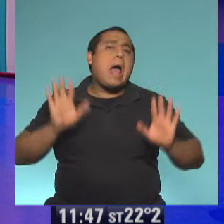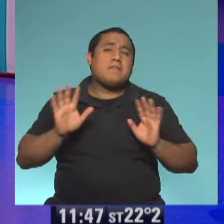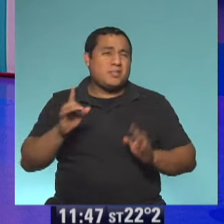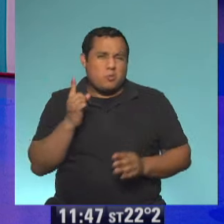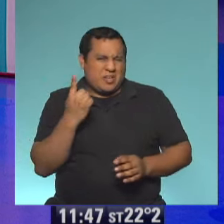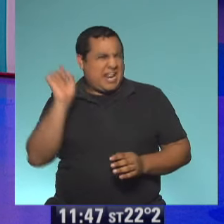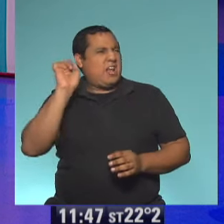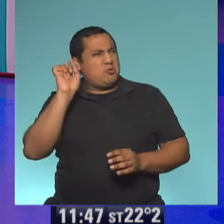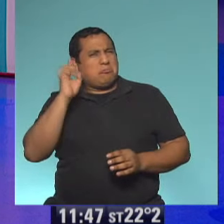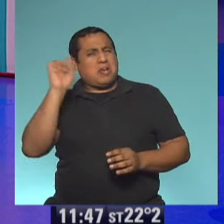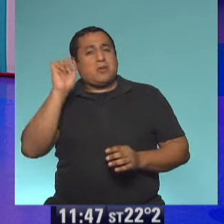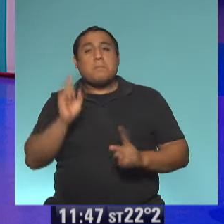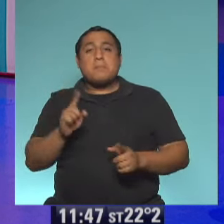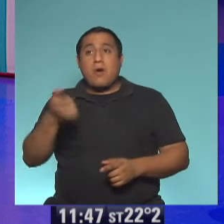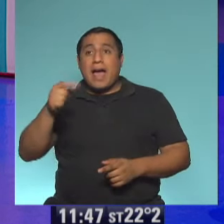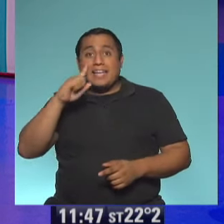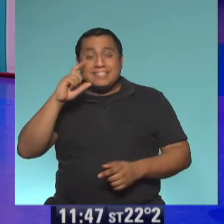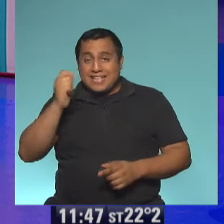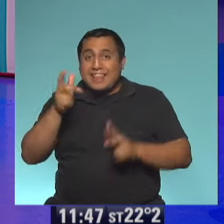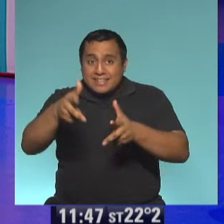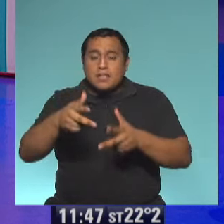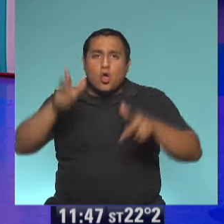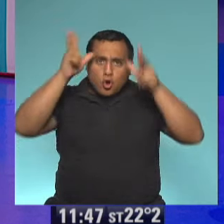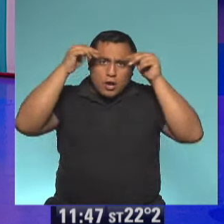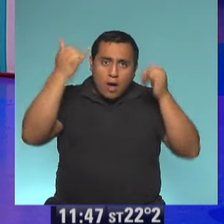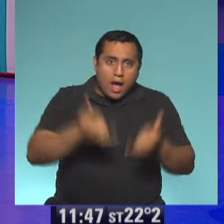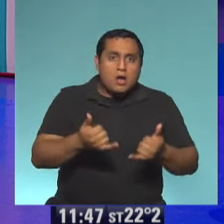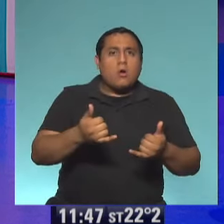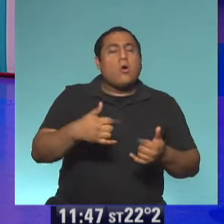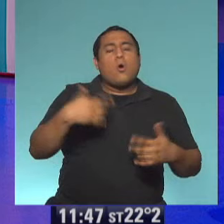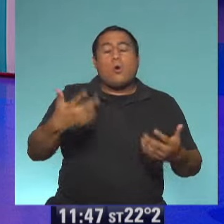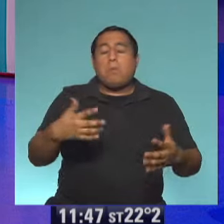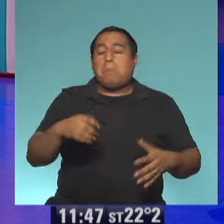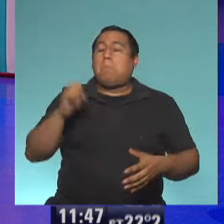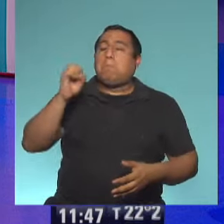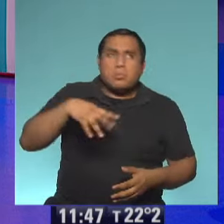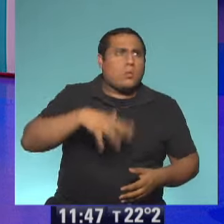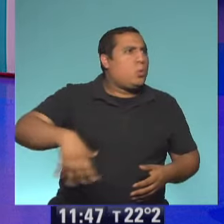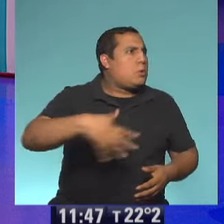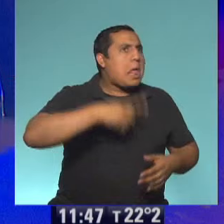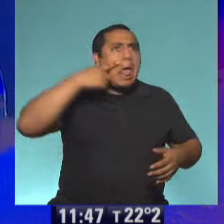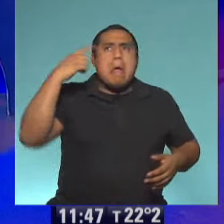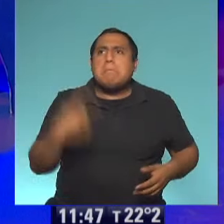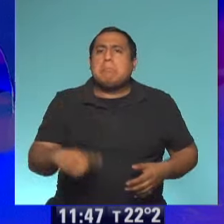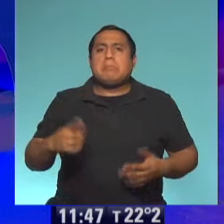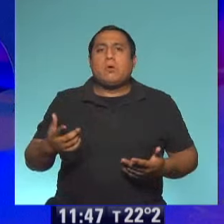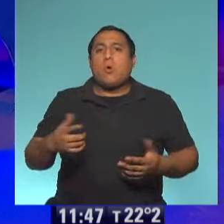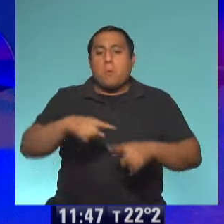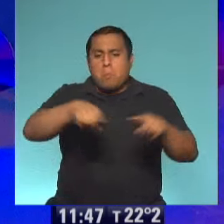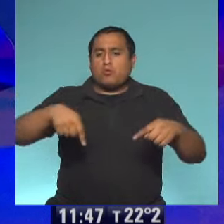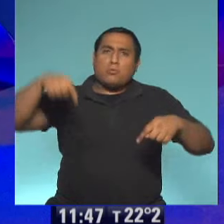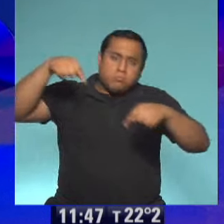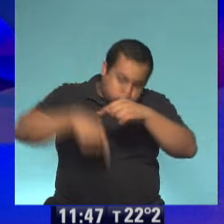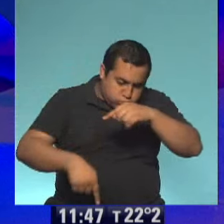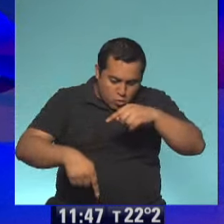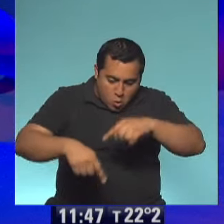extraños. Como decías, Alicia también tiene un conejo y también tiene esto de que cae en un lugar que no sabemos qué es. Sí, que cae es dentro que de más un grande. Pozo y se